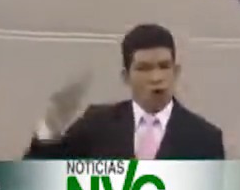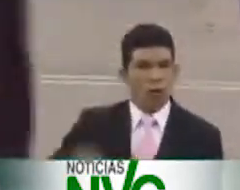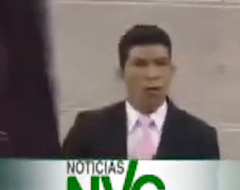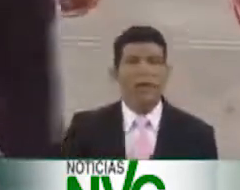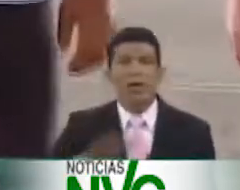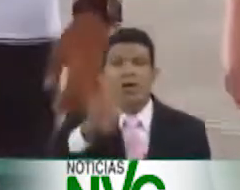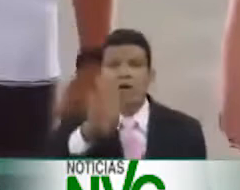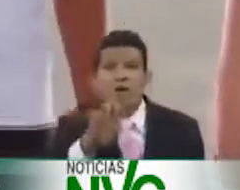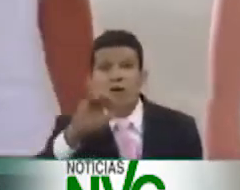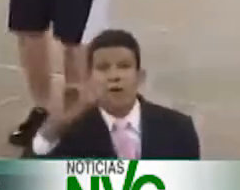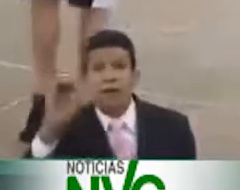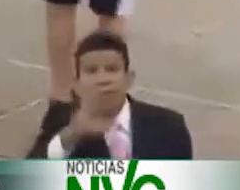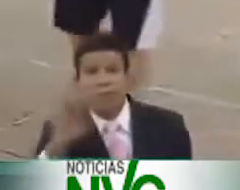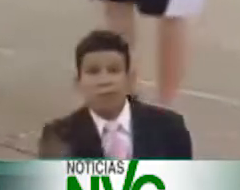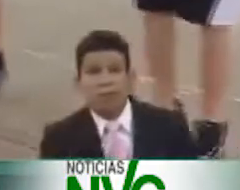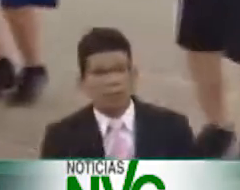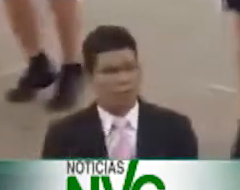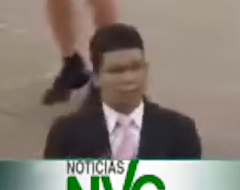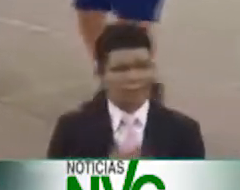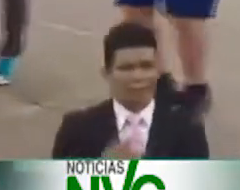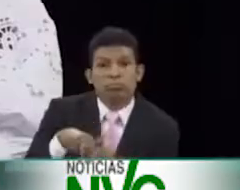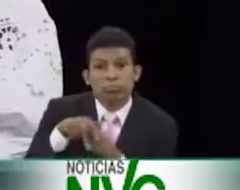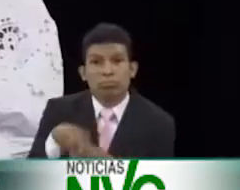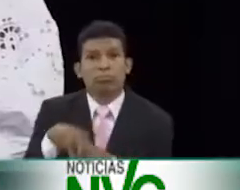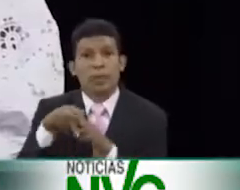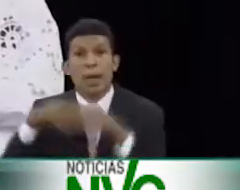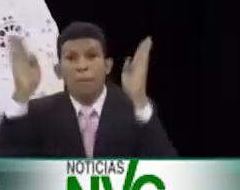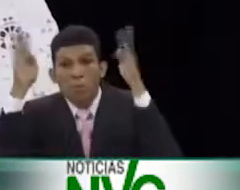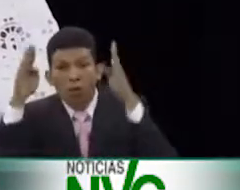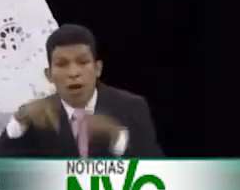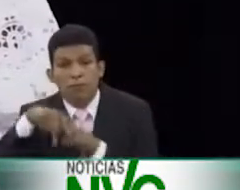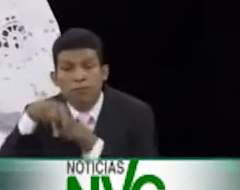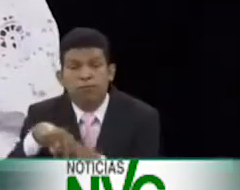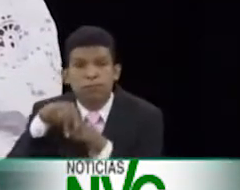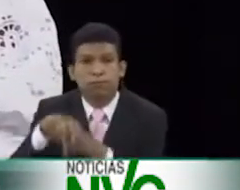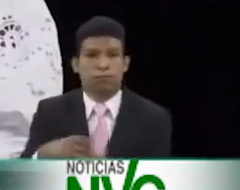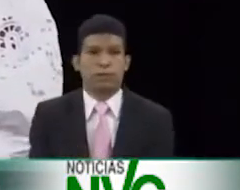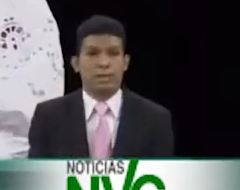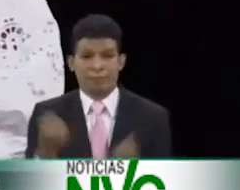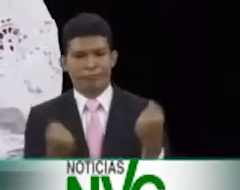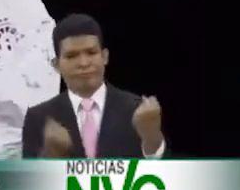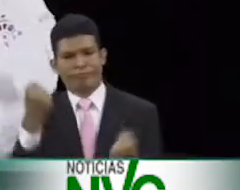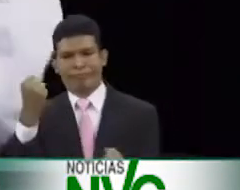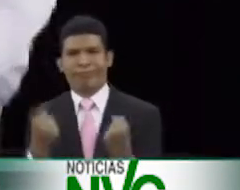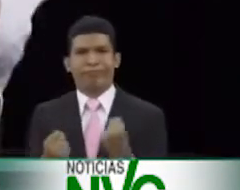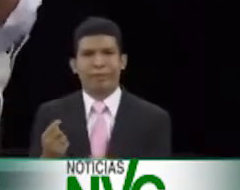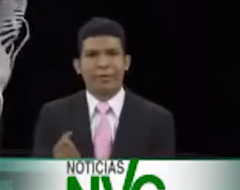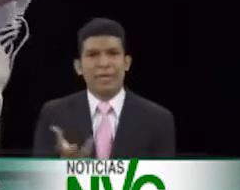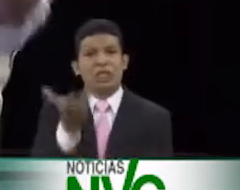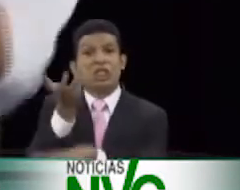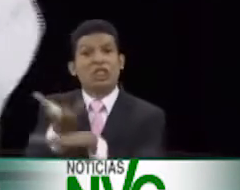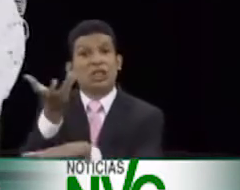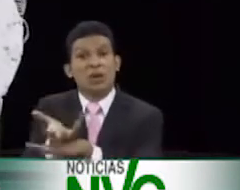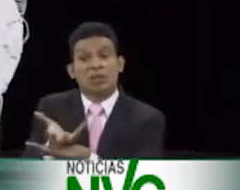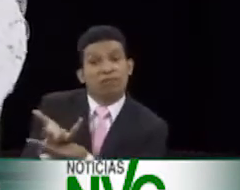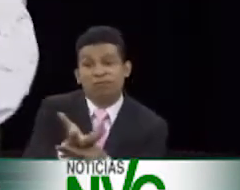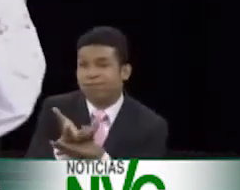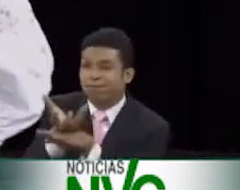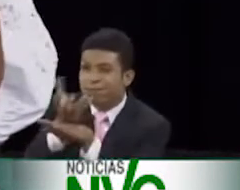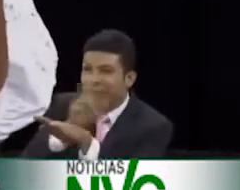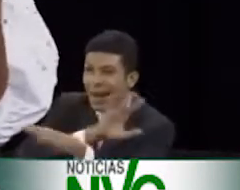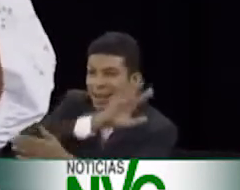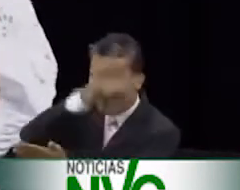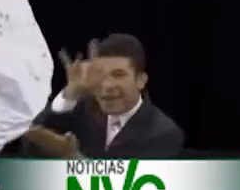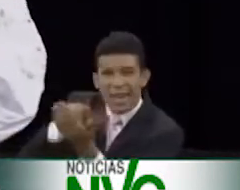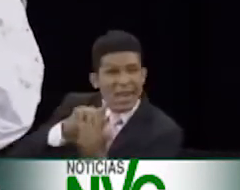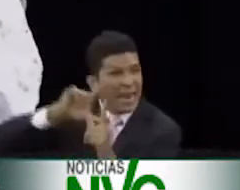encontrado maestras que a caballo, a mula, en yipetos, en chivas, han llegado hasta los rincones más apartados